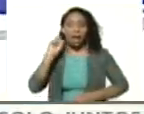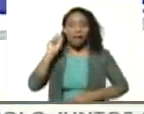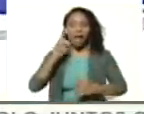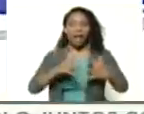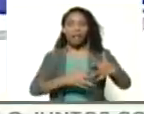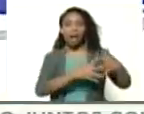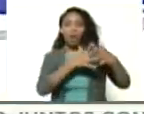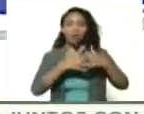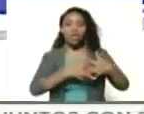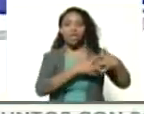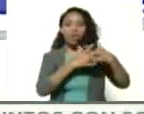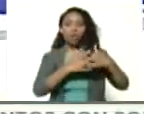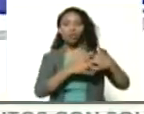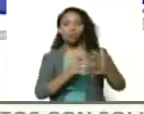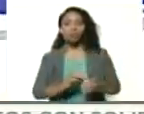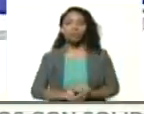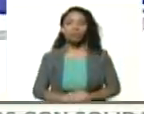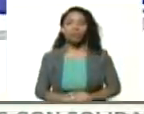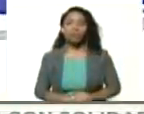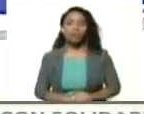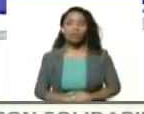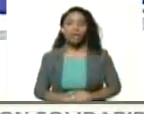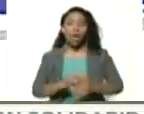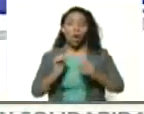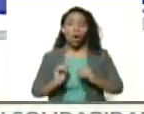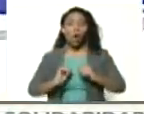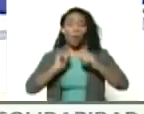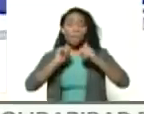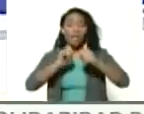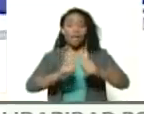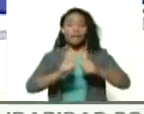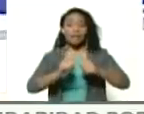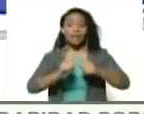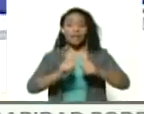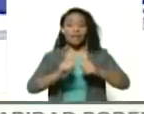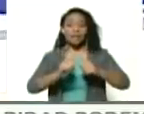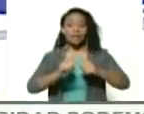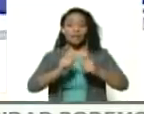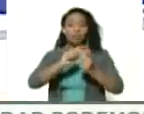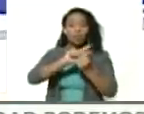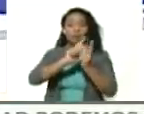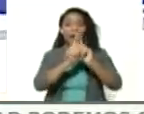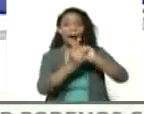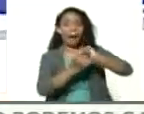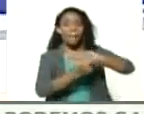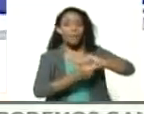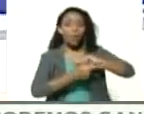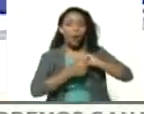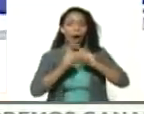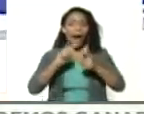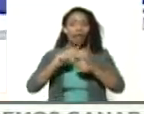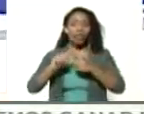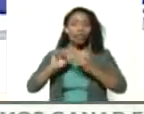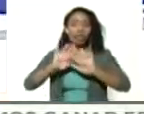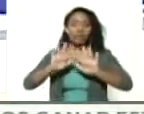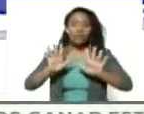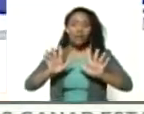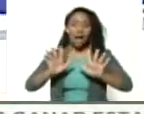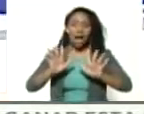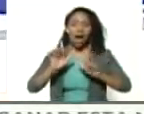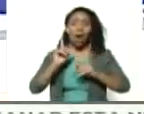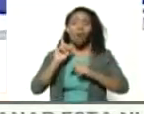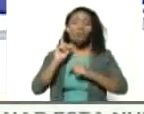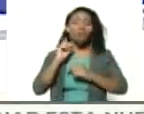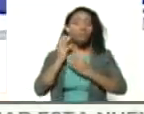Bush que comienza un giro de la entonces ya muy